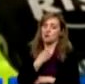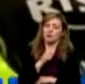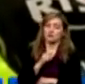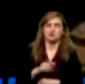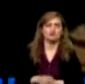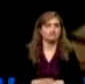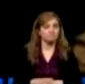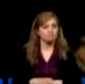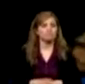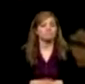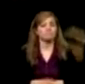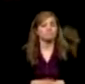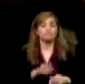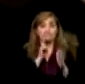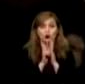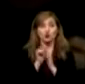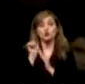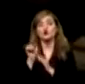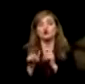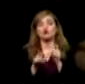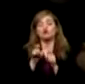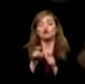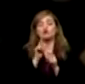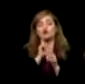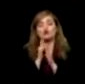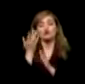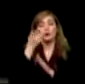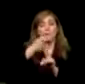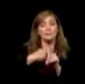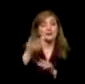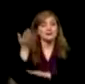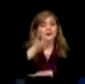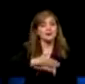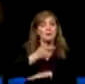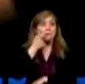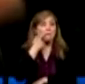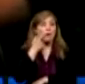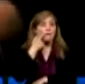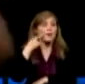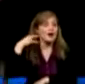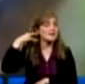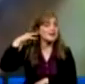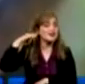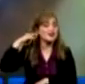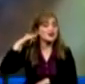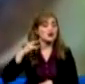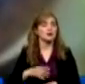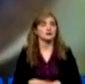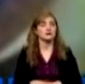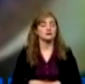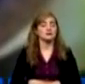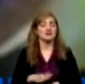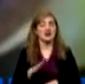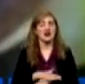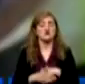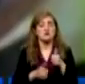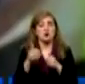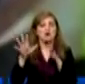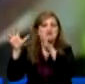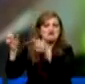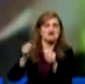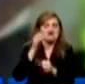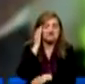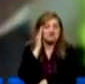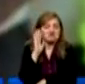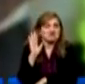al medio. La denuncia contra los extranjeros fue presentada el mes anterior por el padre biológico de la niña, pero se desconoce hasta el momento por